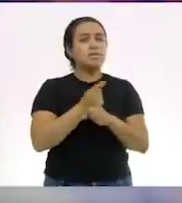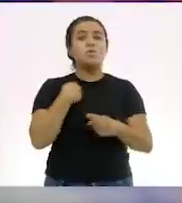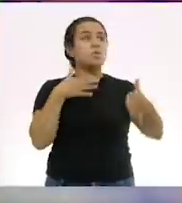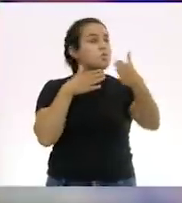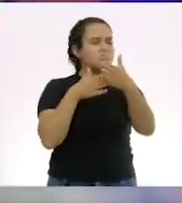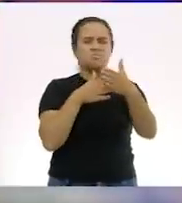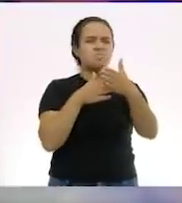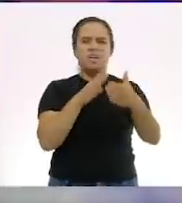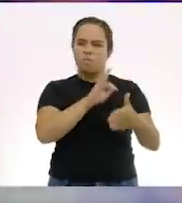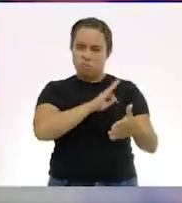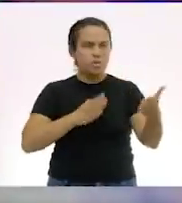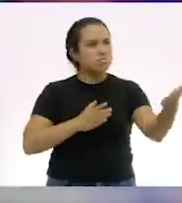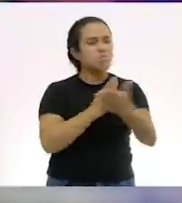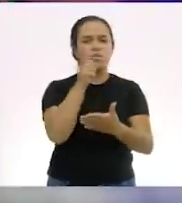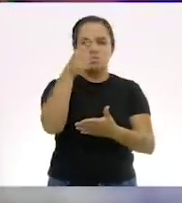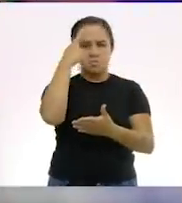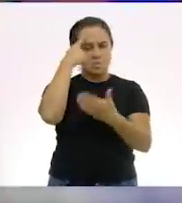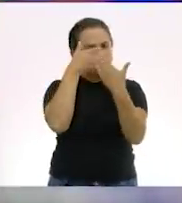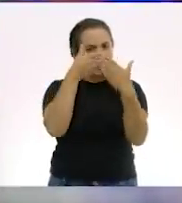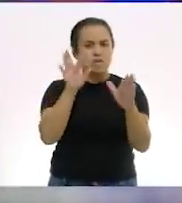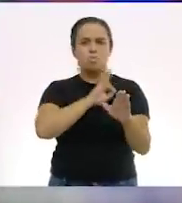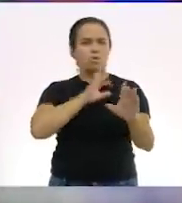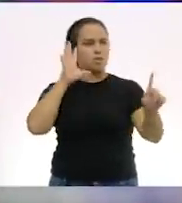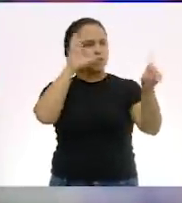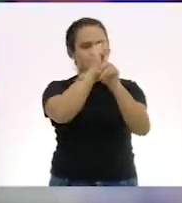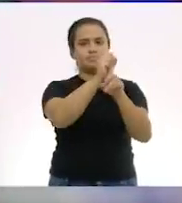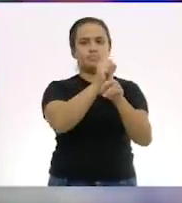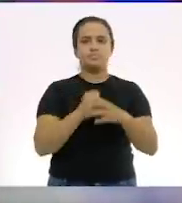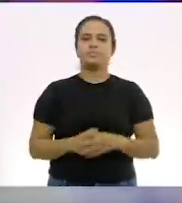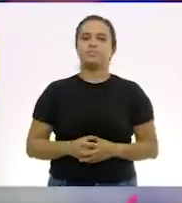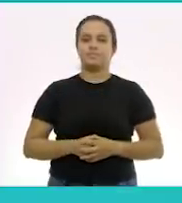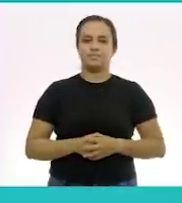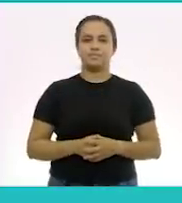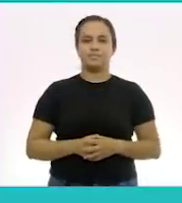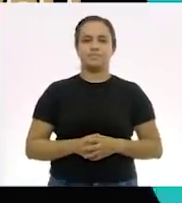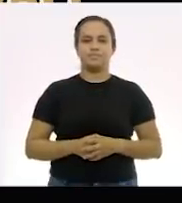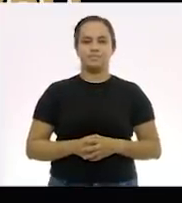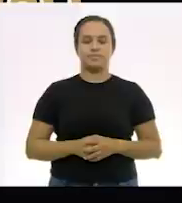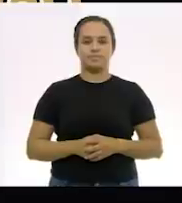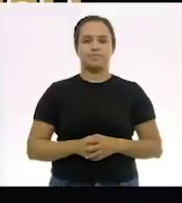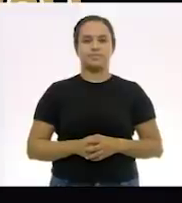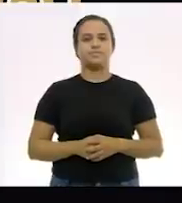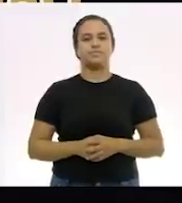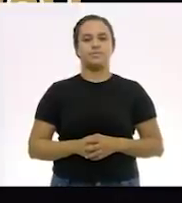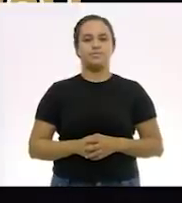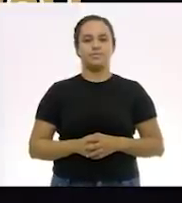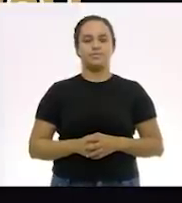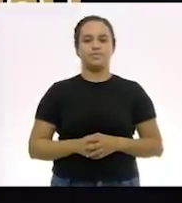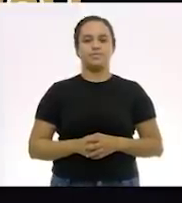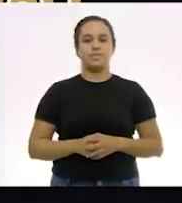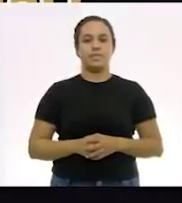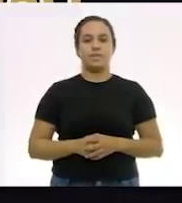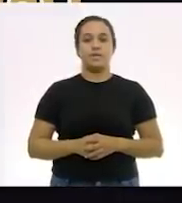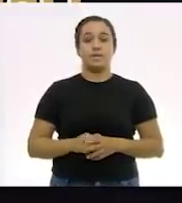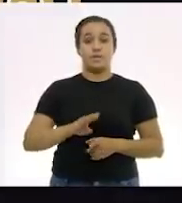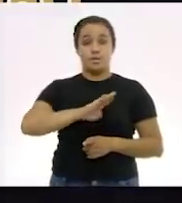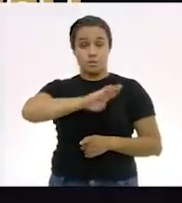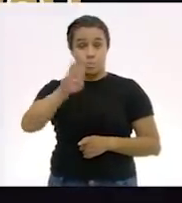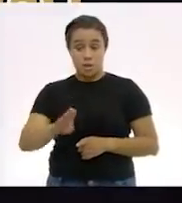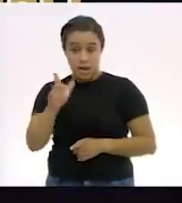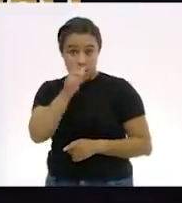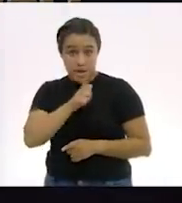un programa sobre el telescopio espacial Hubble y fue ahí cuando lo supe. Quería inventar algo que viajara al espacio. Así que decidí escribirle una carta a